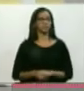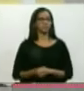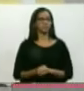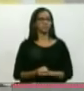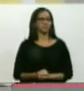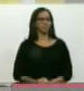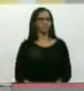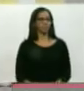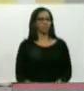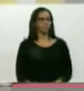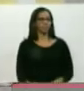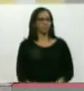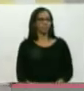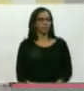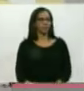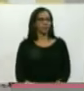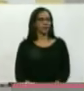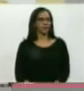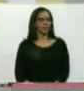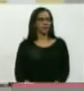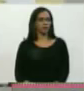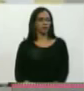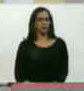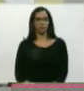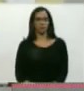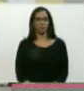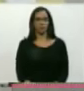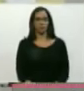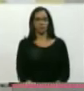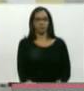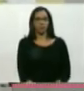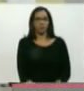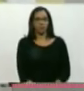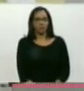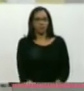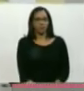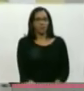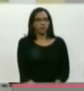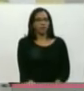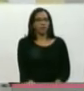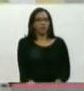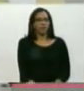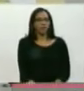enfática sobre la no extradición por el momento de la